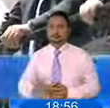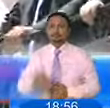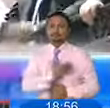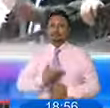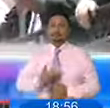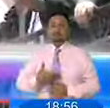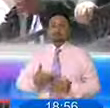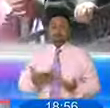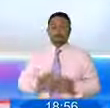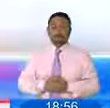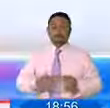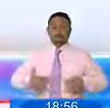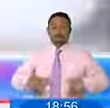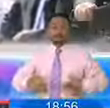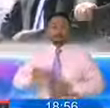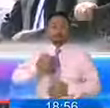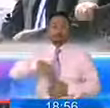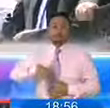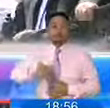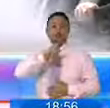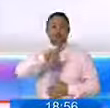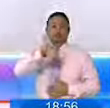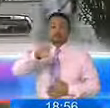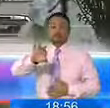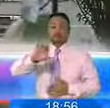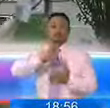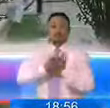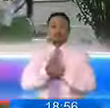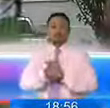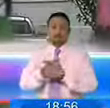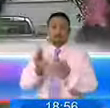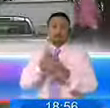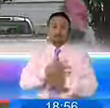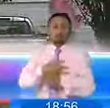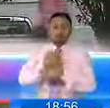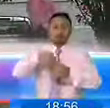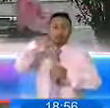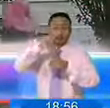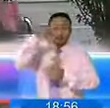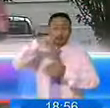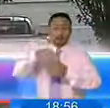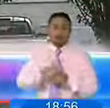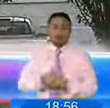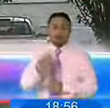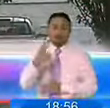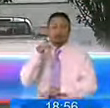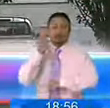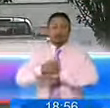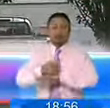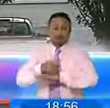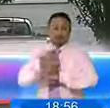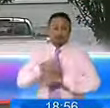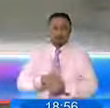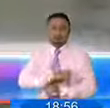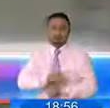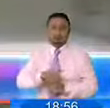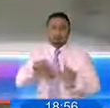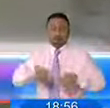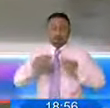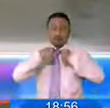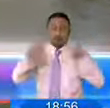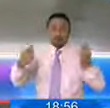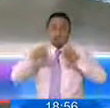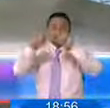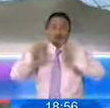República, Lenín Moreno, envió este miércoles 29 de noviembre al Consejo Nacional Electoral dos decretos ejecutivos a través de los cuales convoca